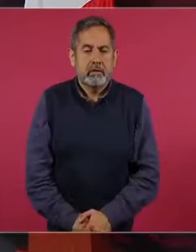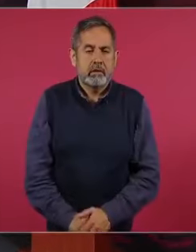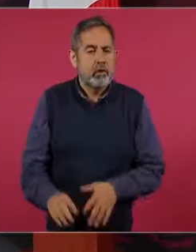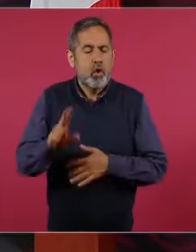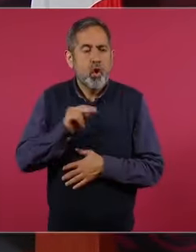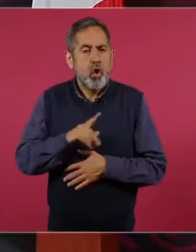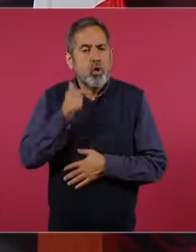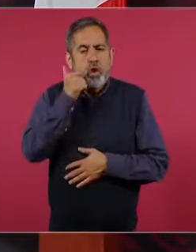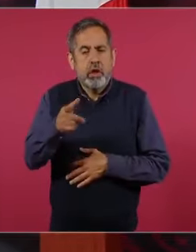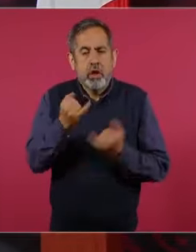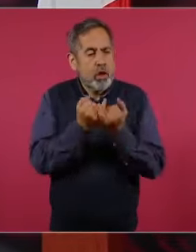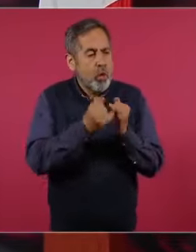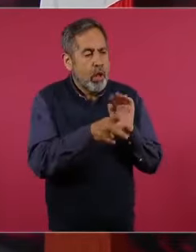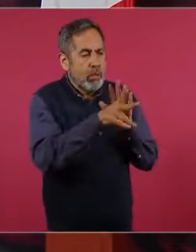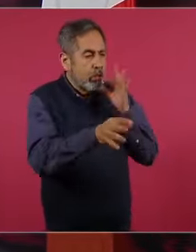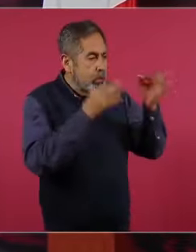que